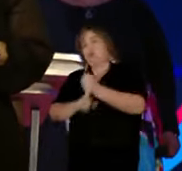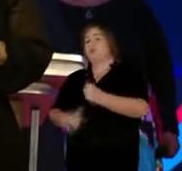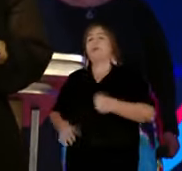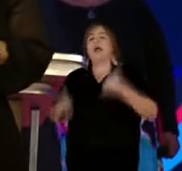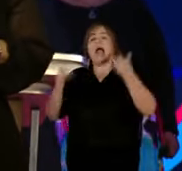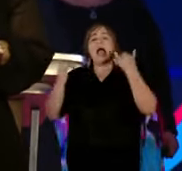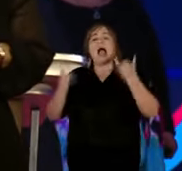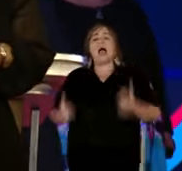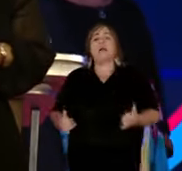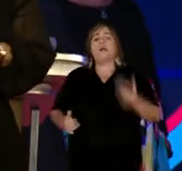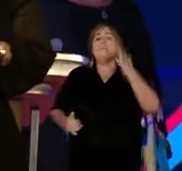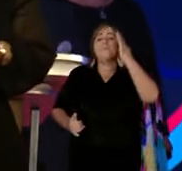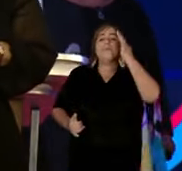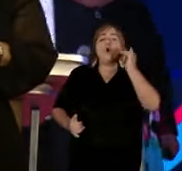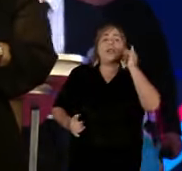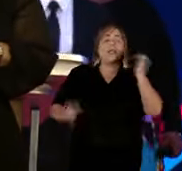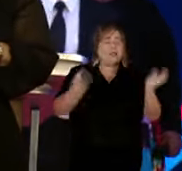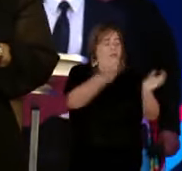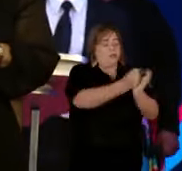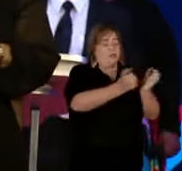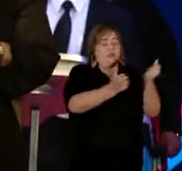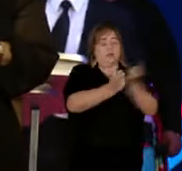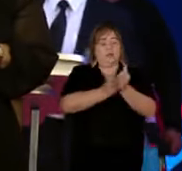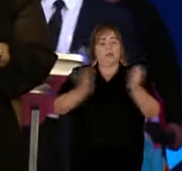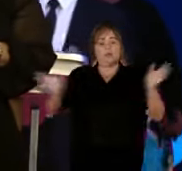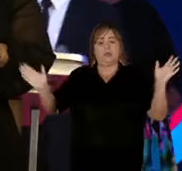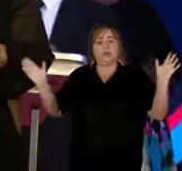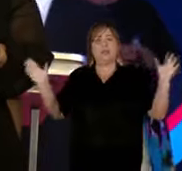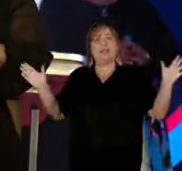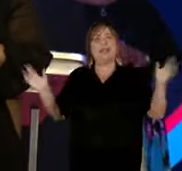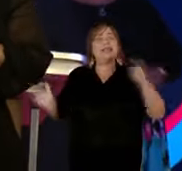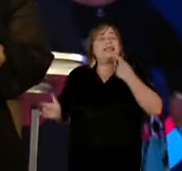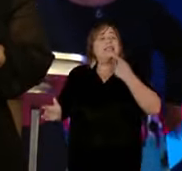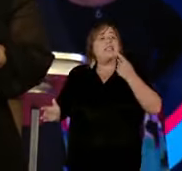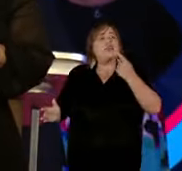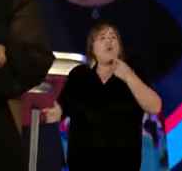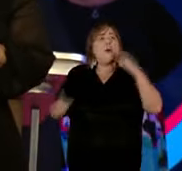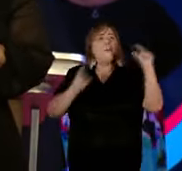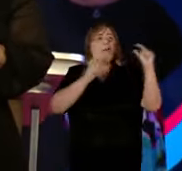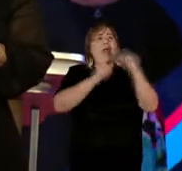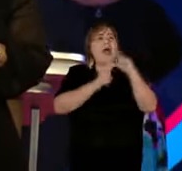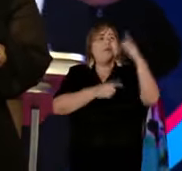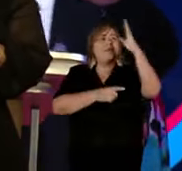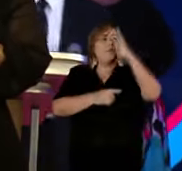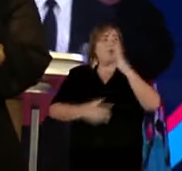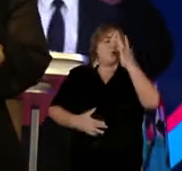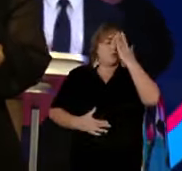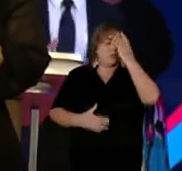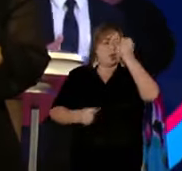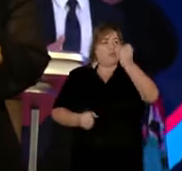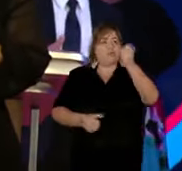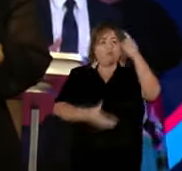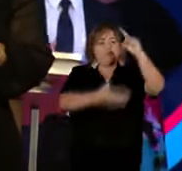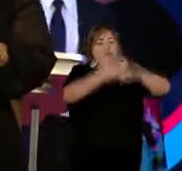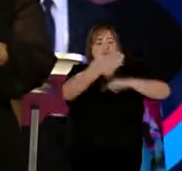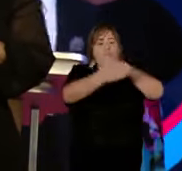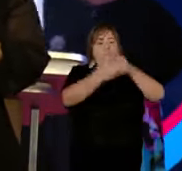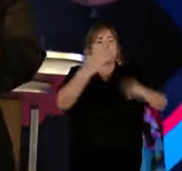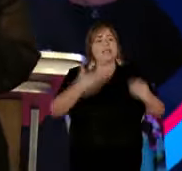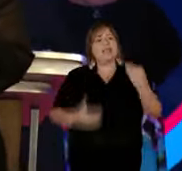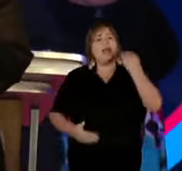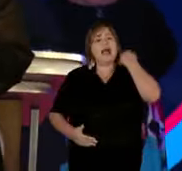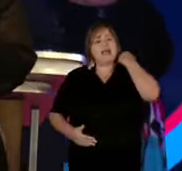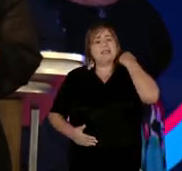Ahora mismo, por la llaga de Cristo, declaro salud por esa palabra. Reprendo el cáncer, metástasis, problemas